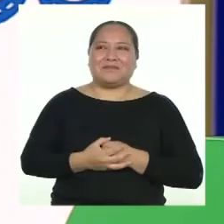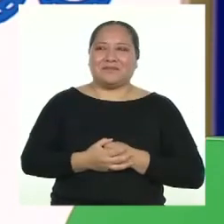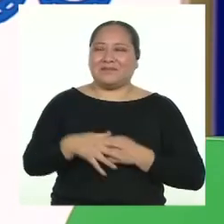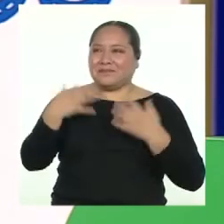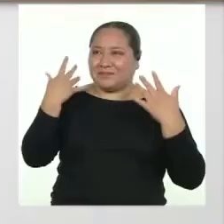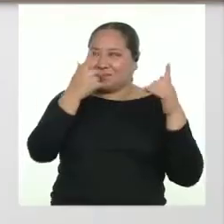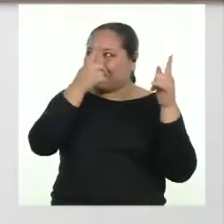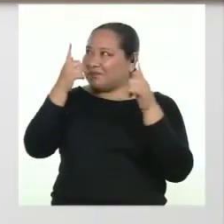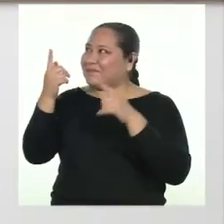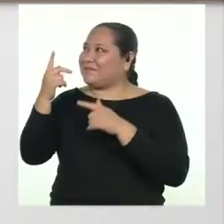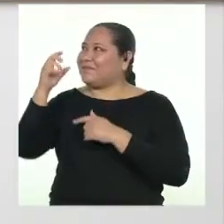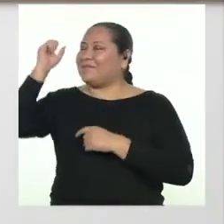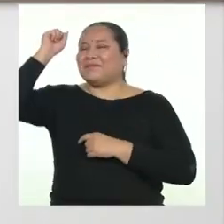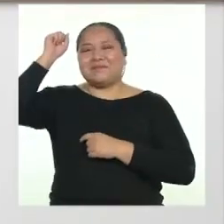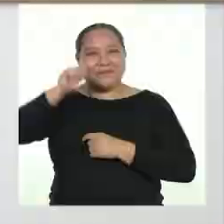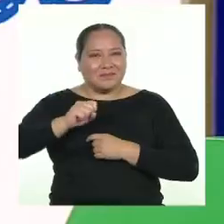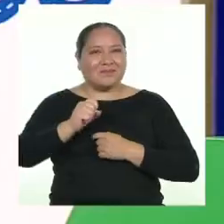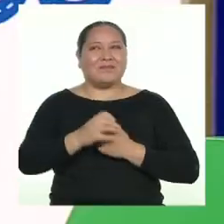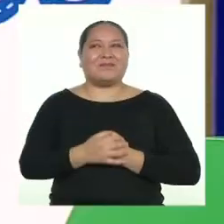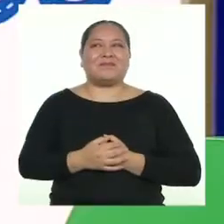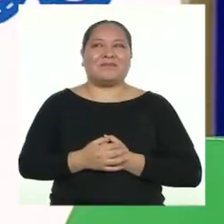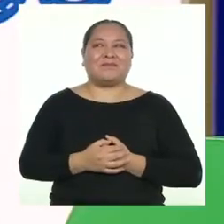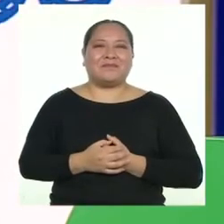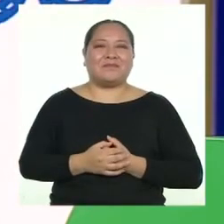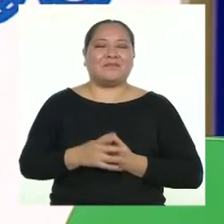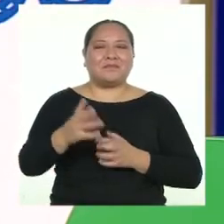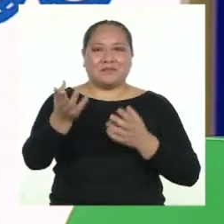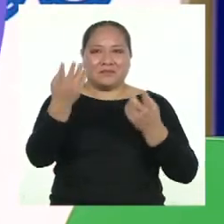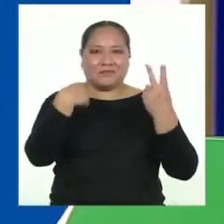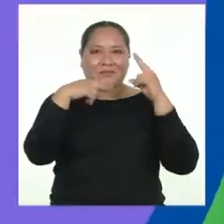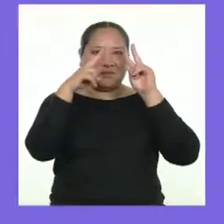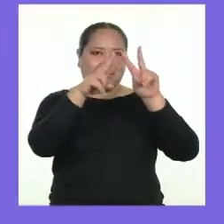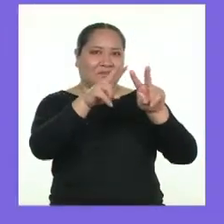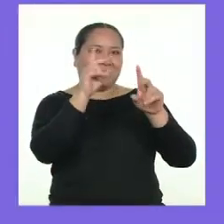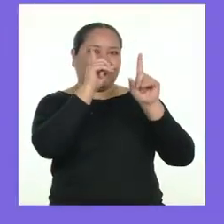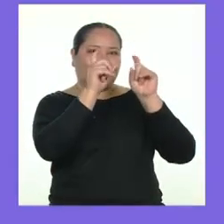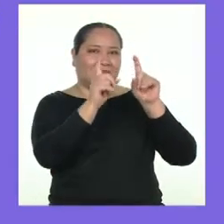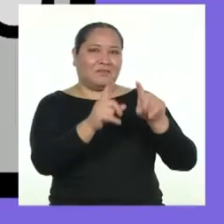¿Está lista? Por supuesto. Vamos con la pregunta.